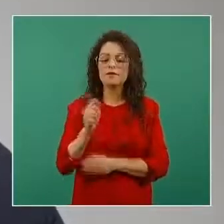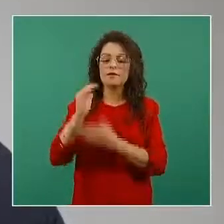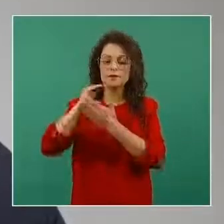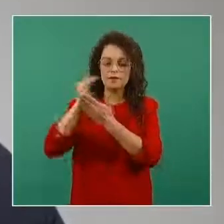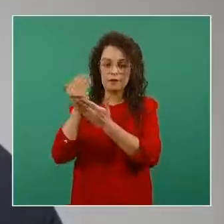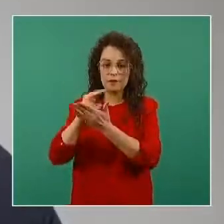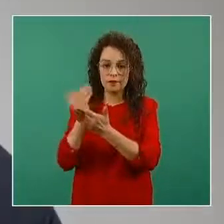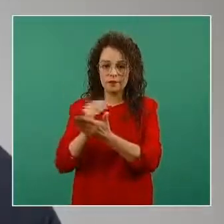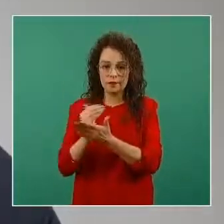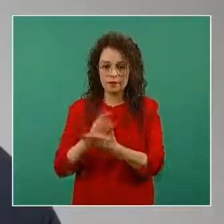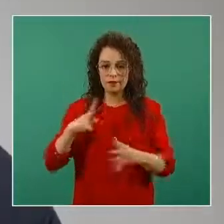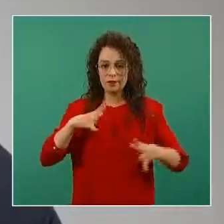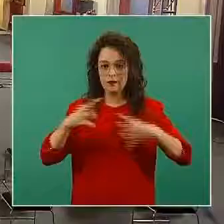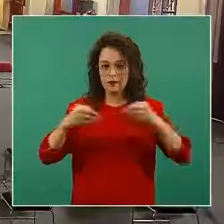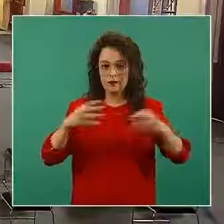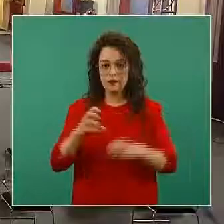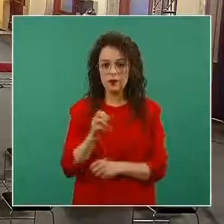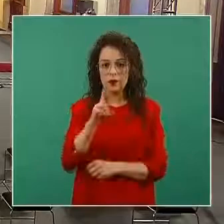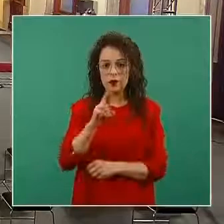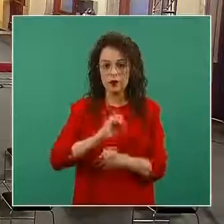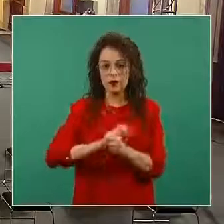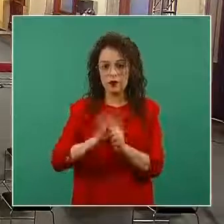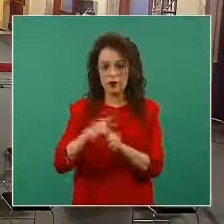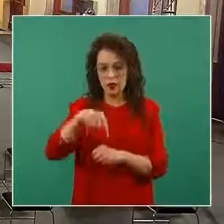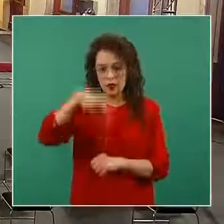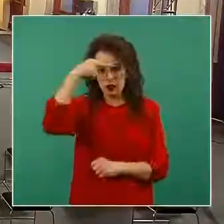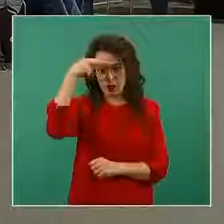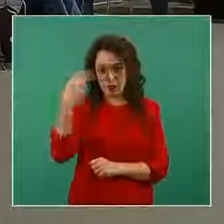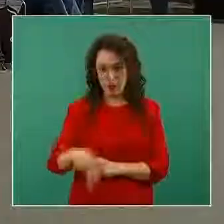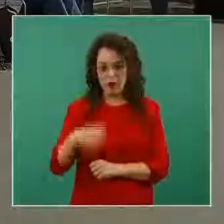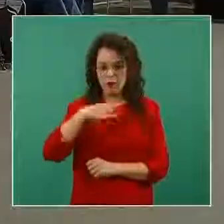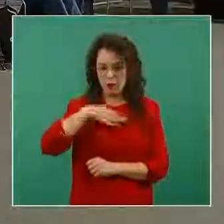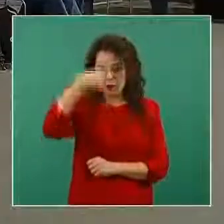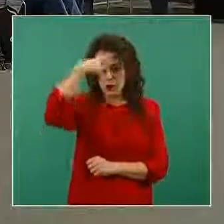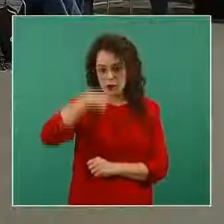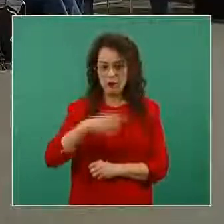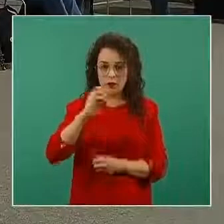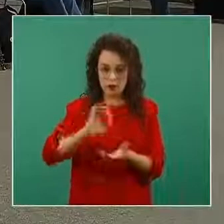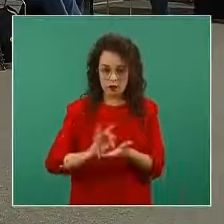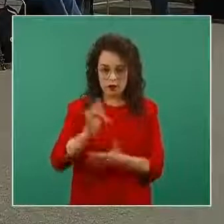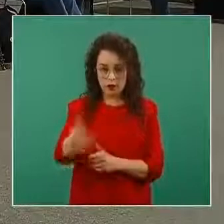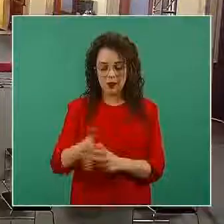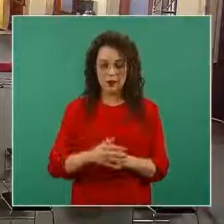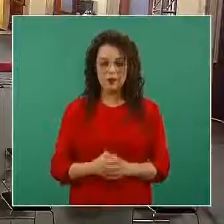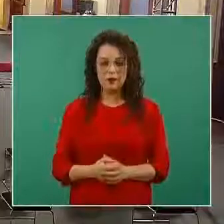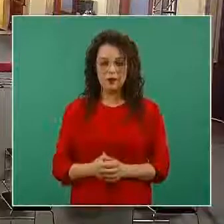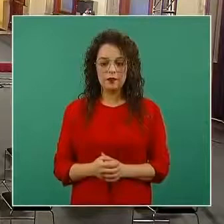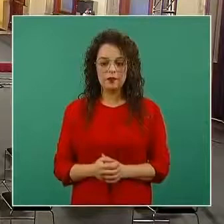disminución de la epidemia de COVID-19 en México. Tengan ustedes muy buenas noches. Muchas gracias.